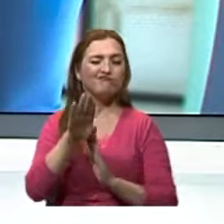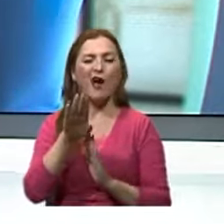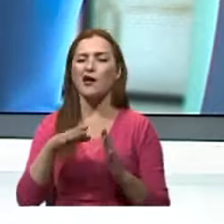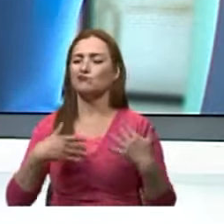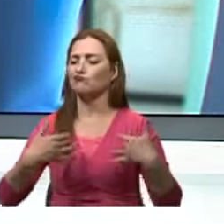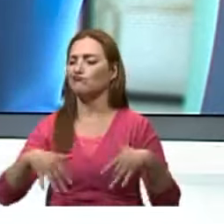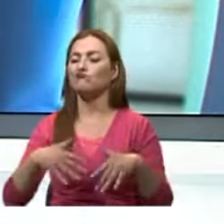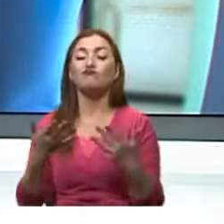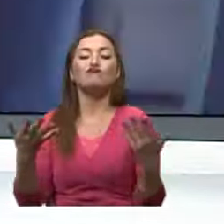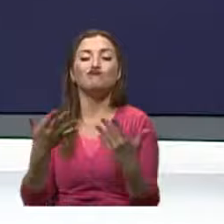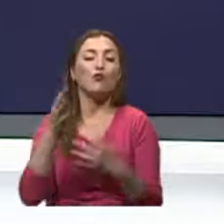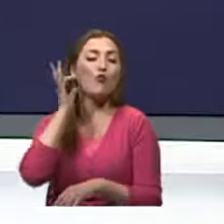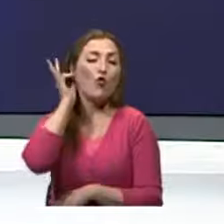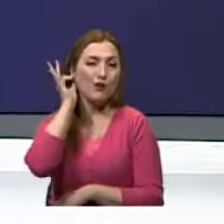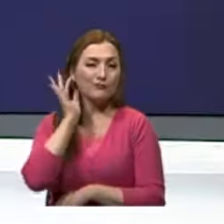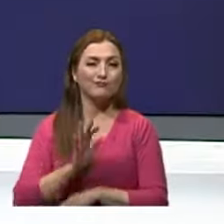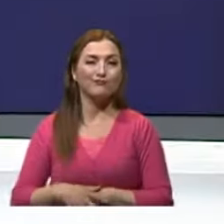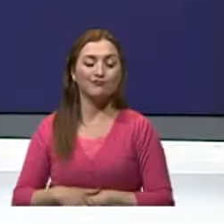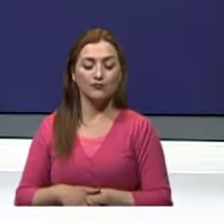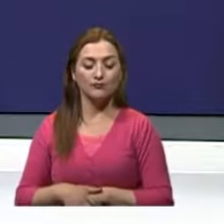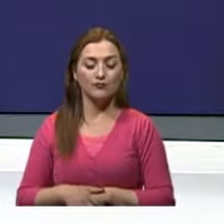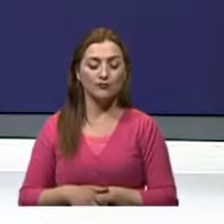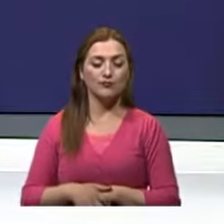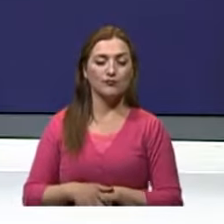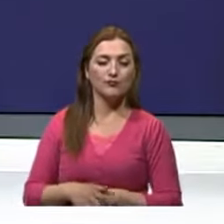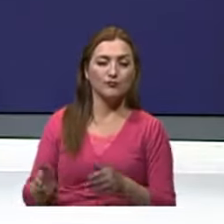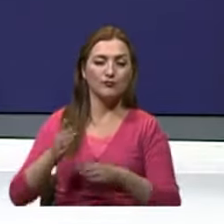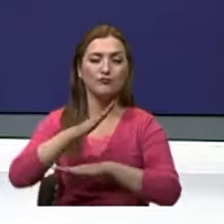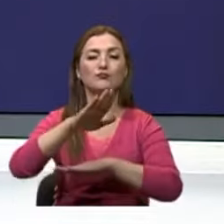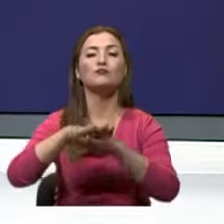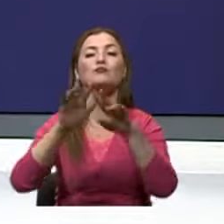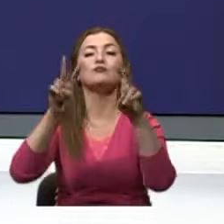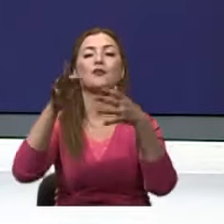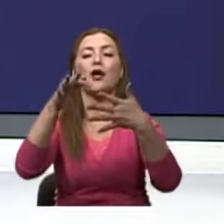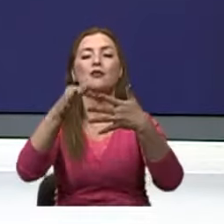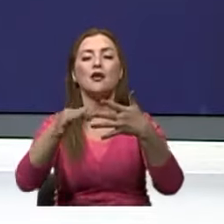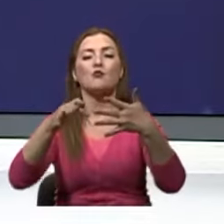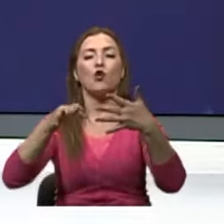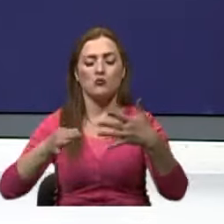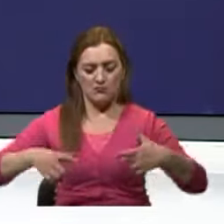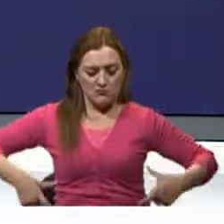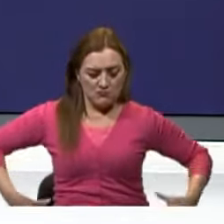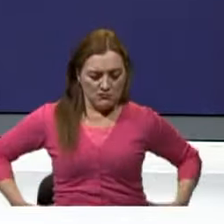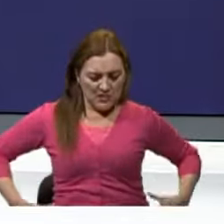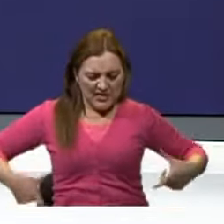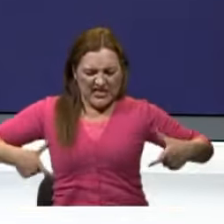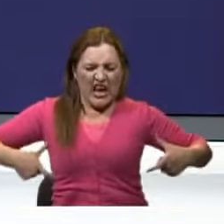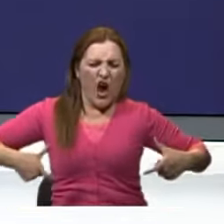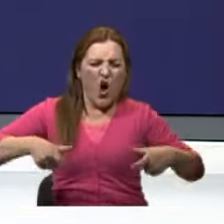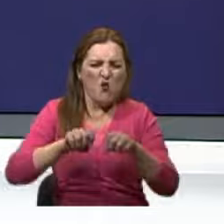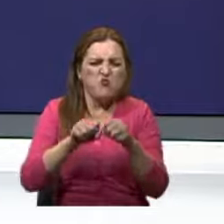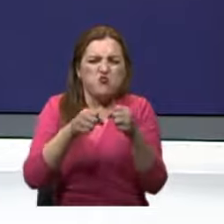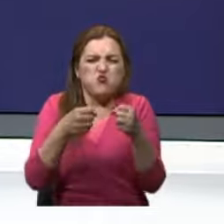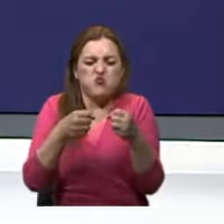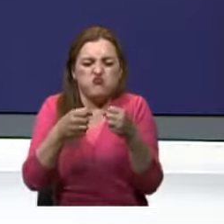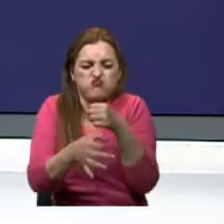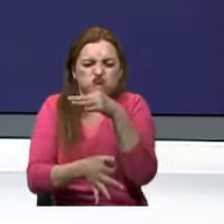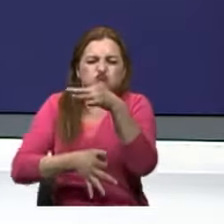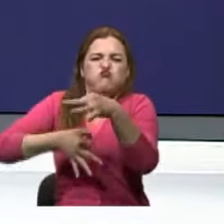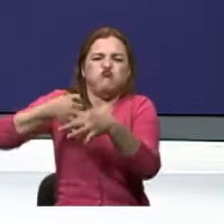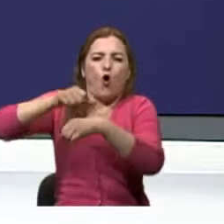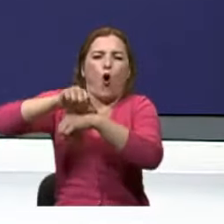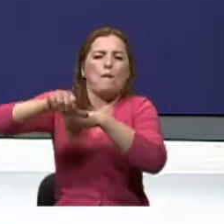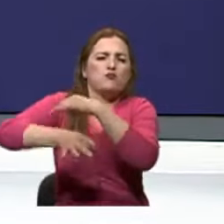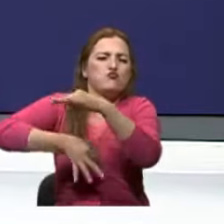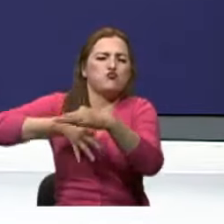común en el sexo femenino. Vamos a hablar ahora del tipo de prótesis de cadera que podemos usar, pues a veces cuando las mujeres o los hombres se